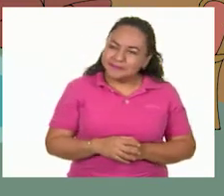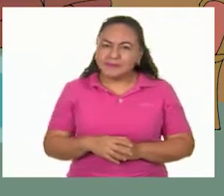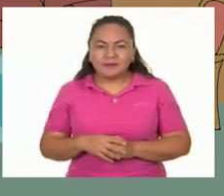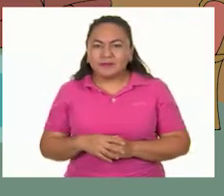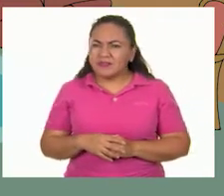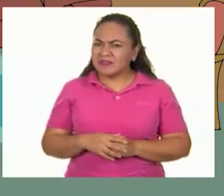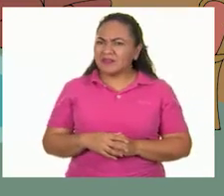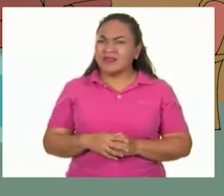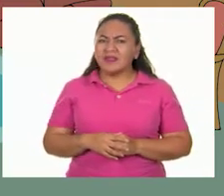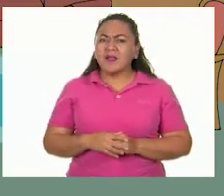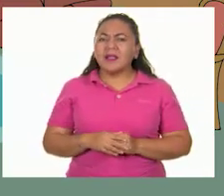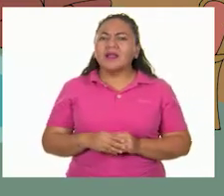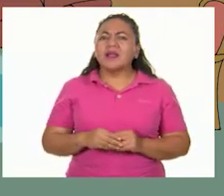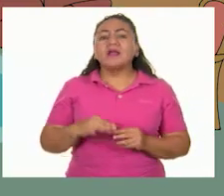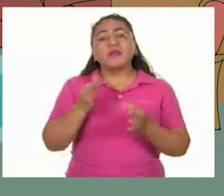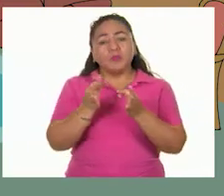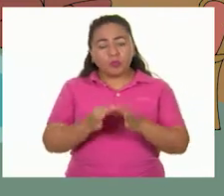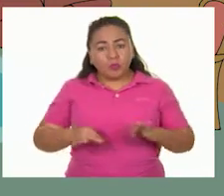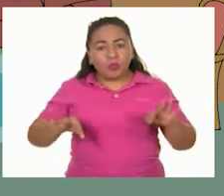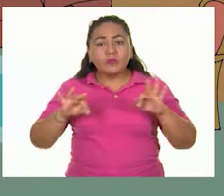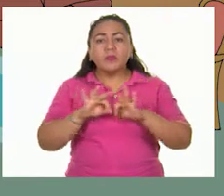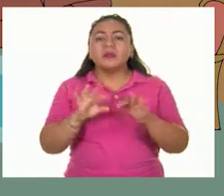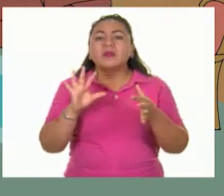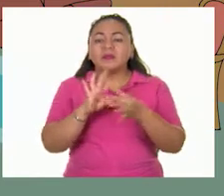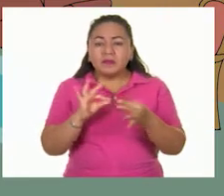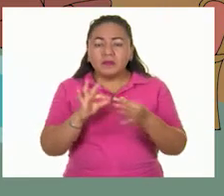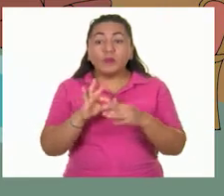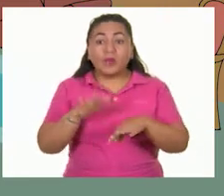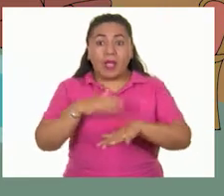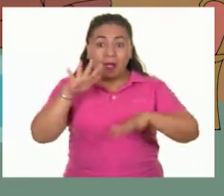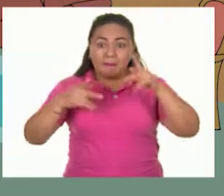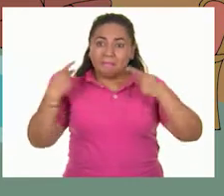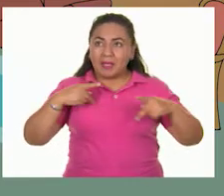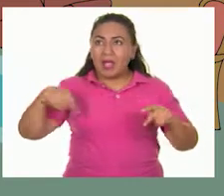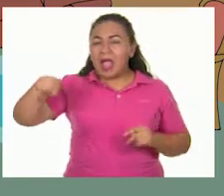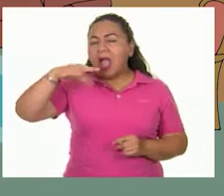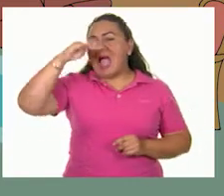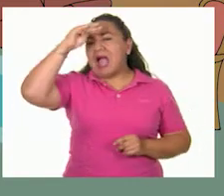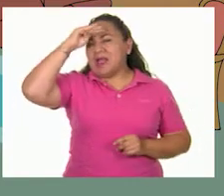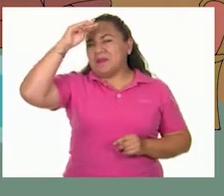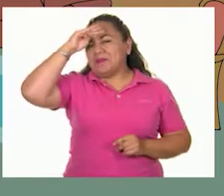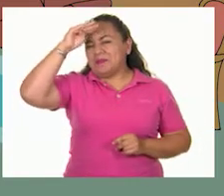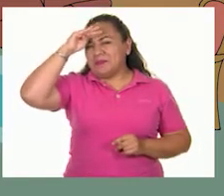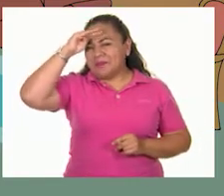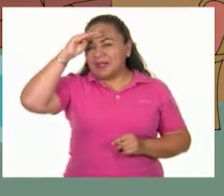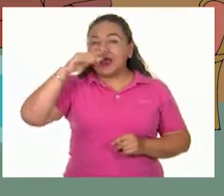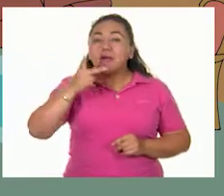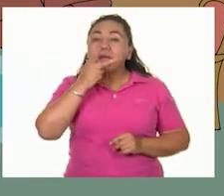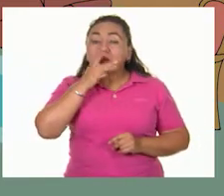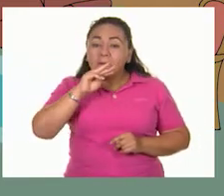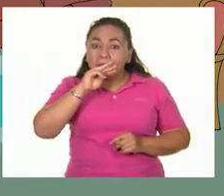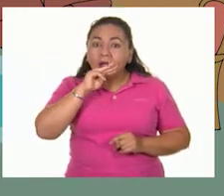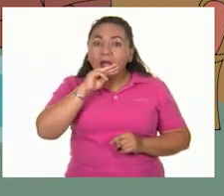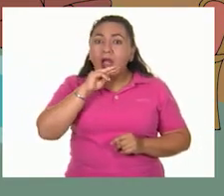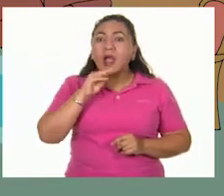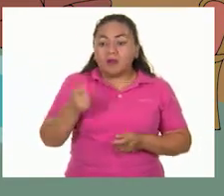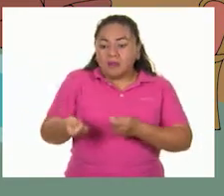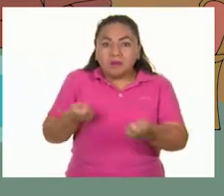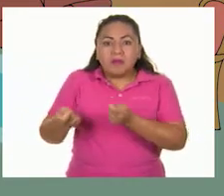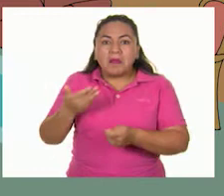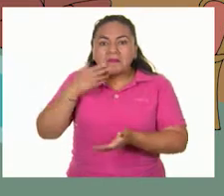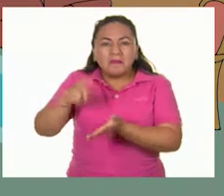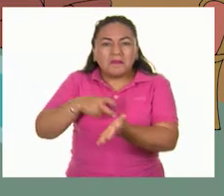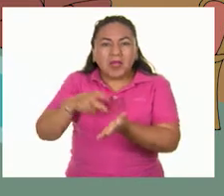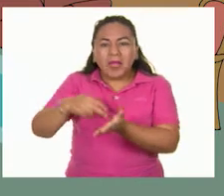Y es que creo que es importante hablar de los berrinches, ¿no? Porque luego la gente pues, se cree que los papás o las mamás no controlan bien a